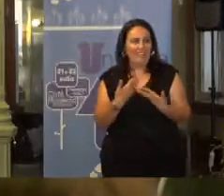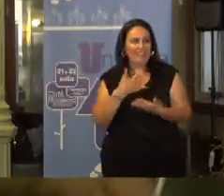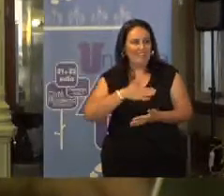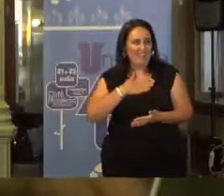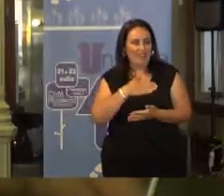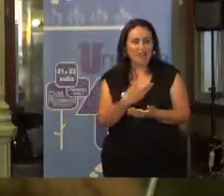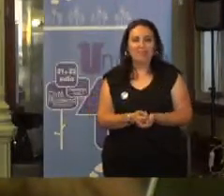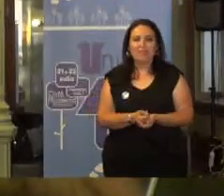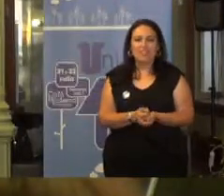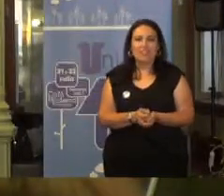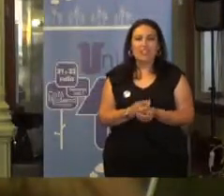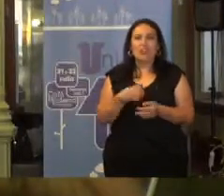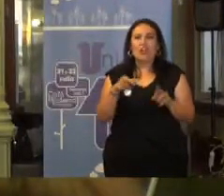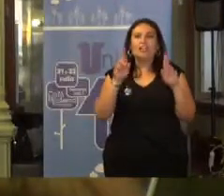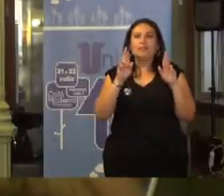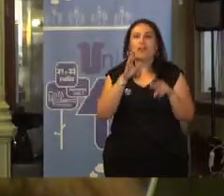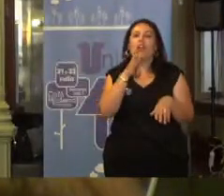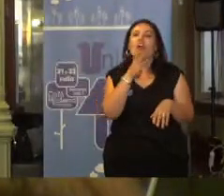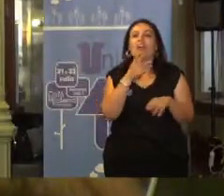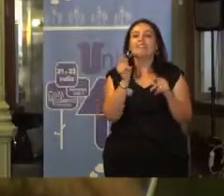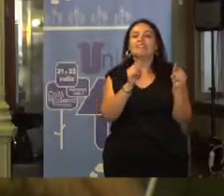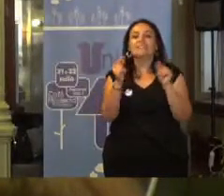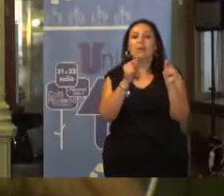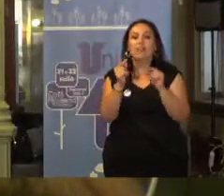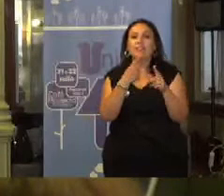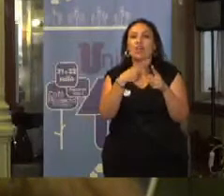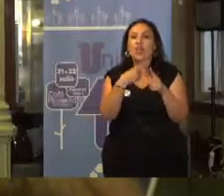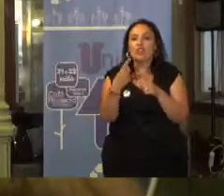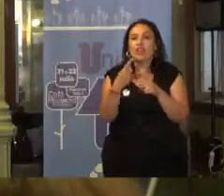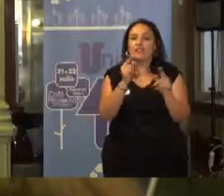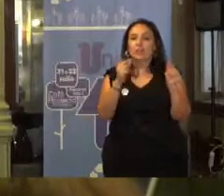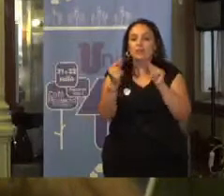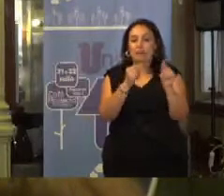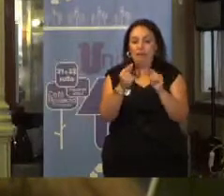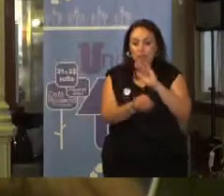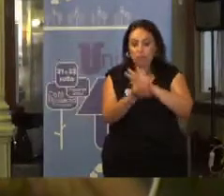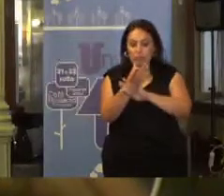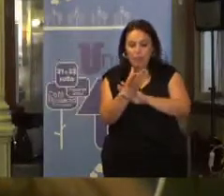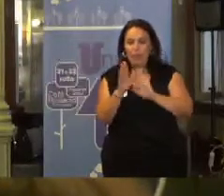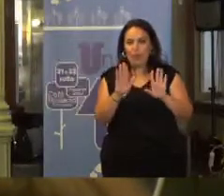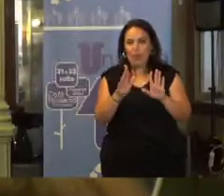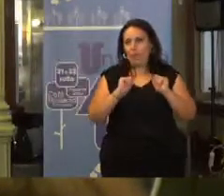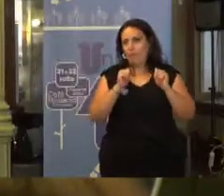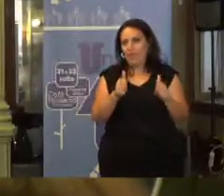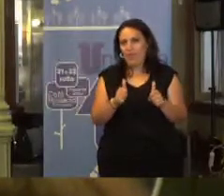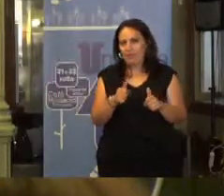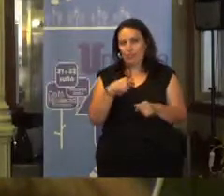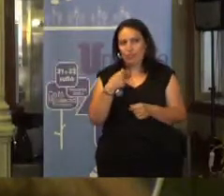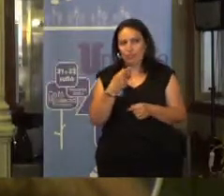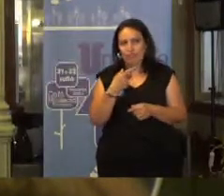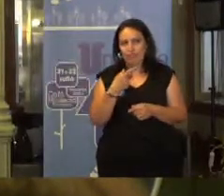Espero que no debate, pois se hai cousas que debatir as debatamos, pero de entrada creo